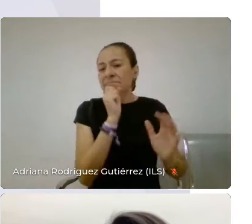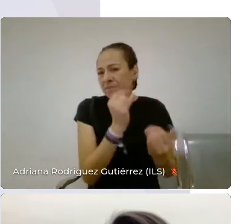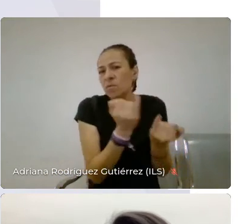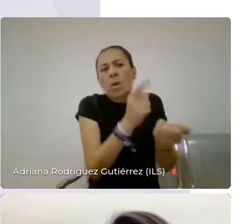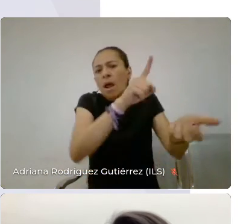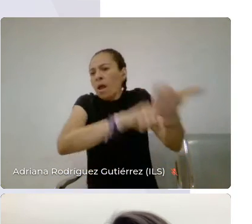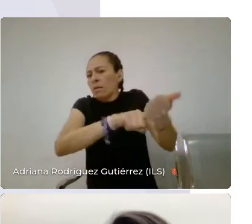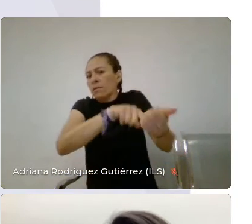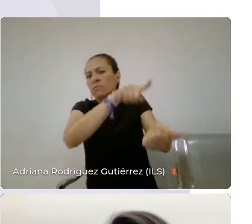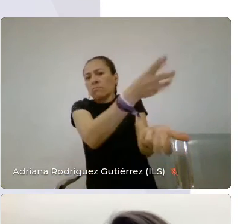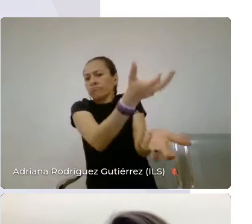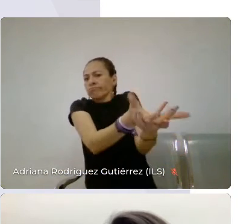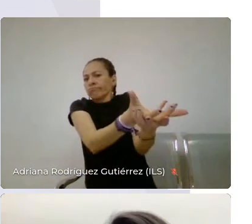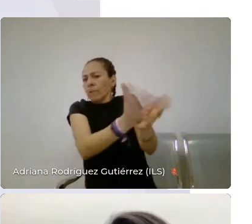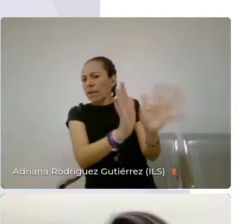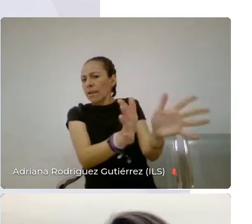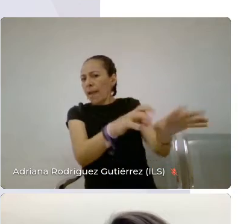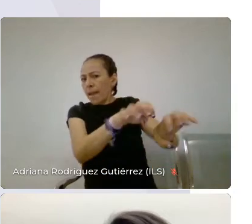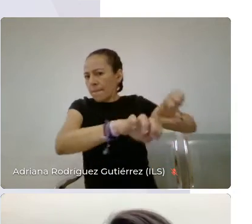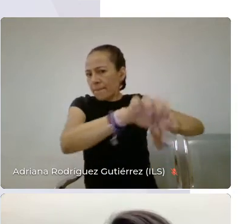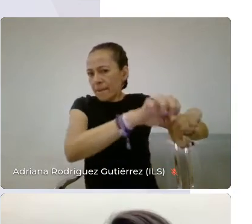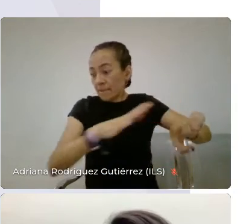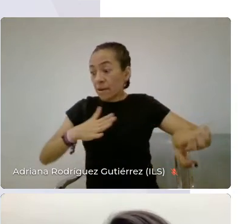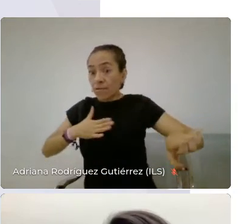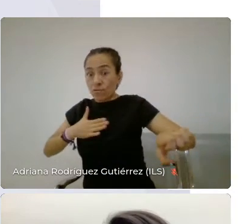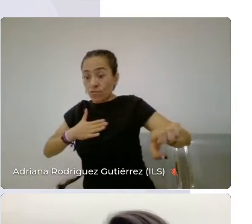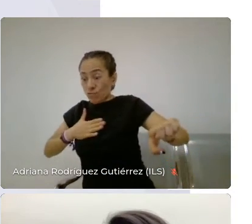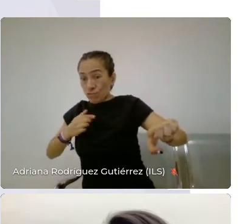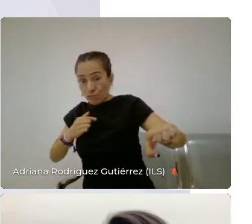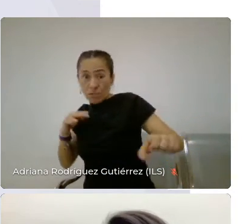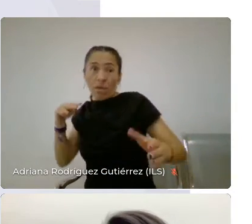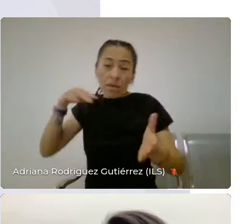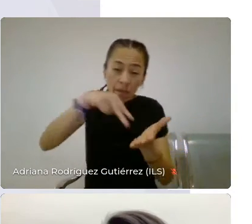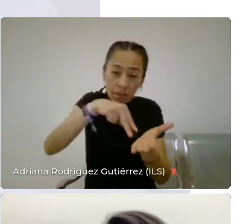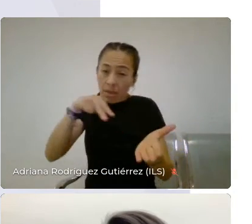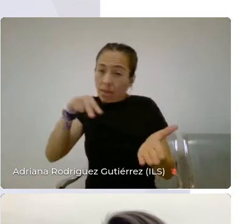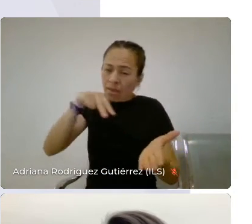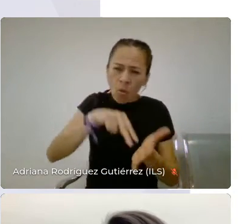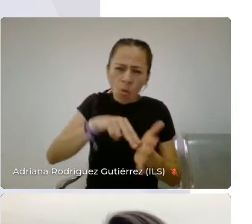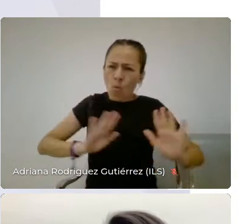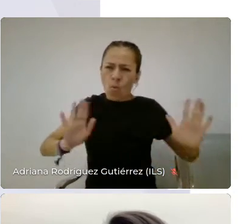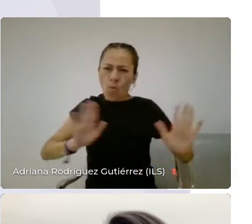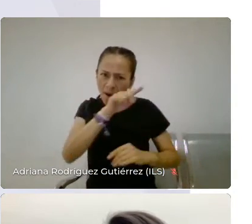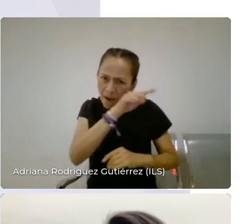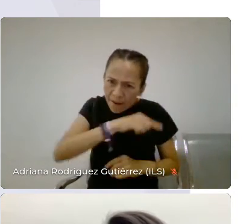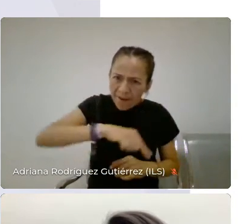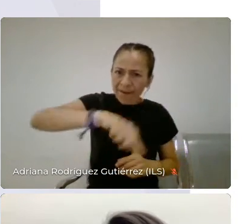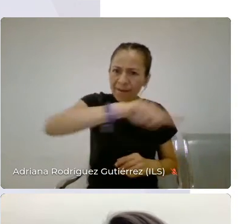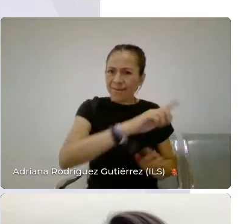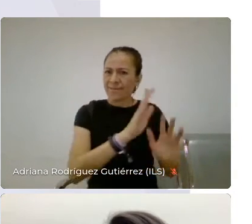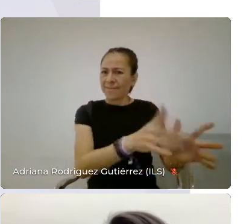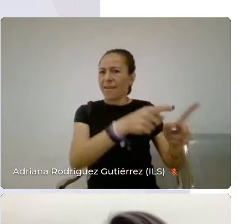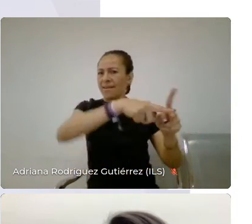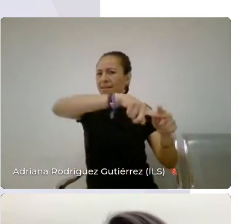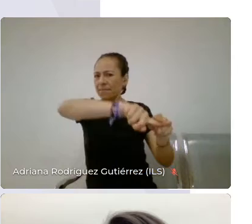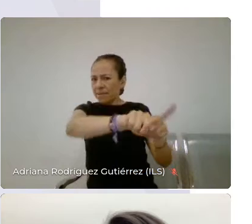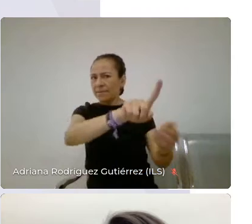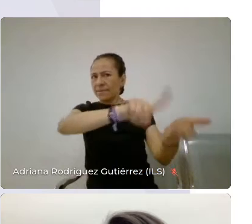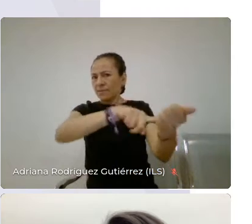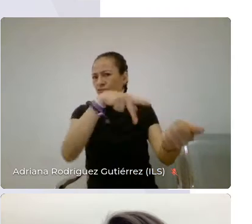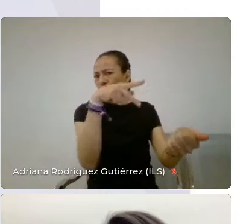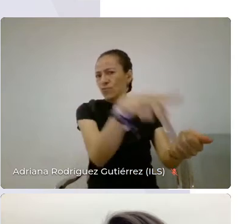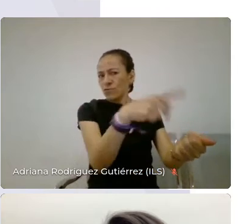que eso suceda, sino que realmente haya un cambio de mindset, de narrativa, de cómo queremos actuar. Entonces, yo creo que eso es